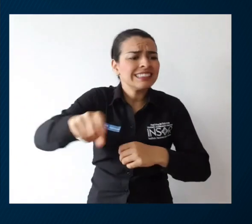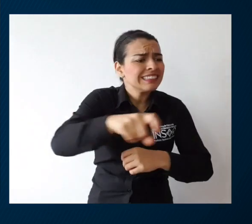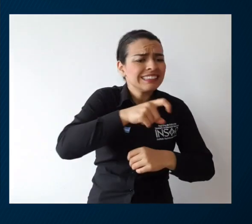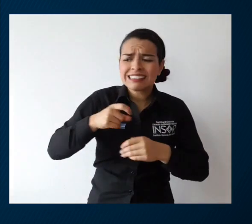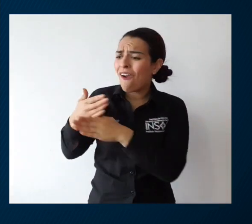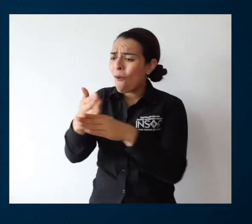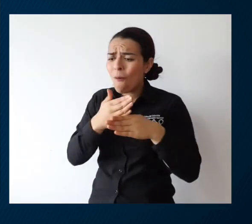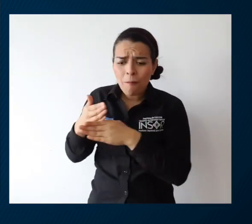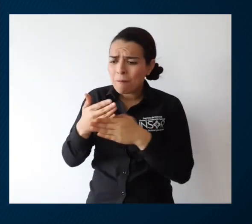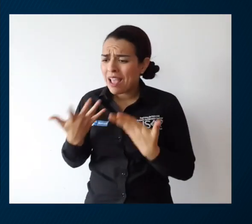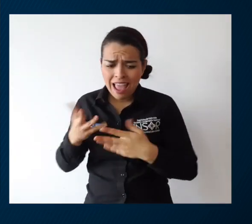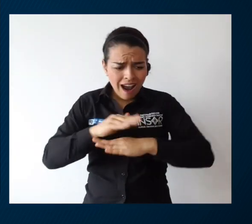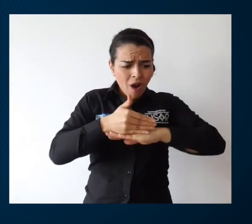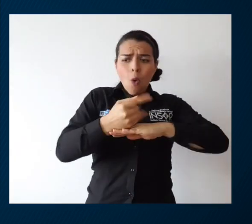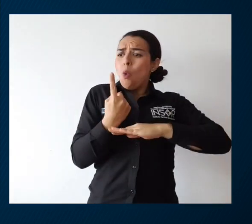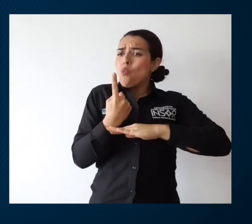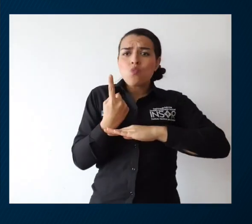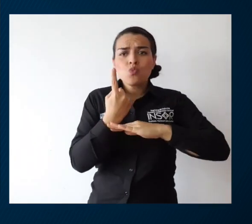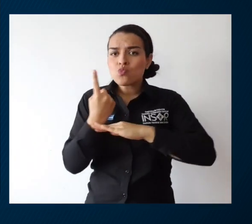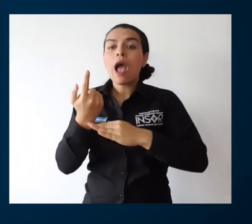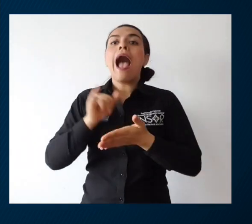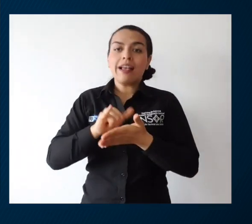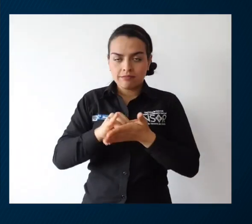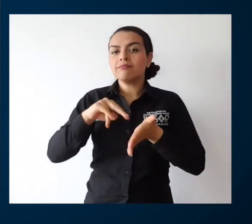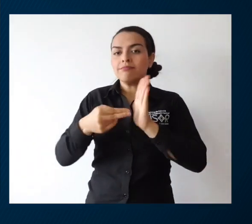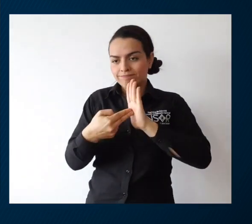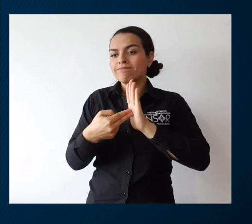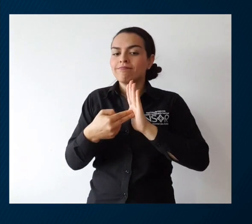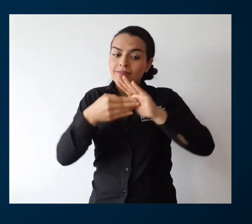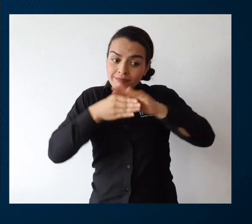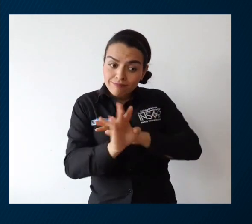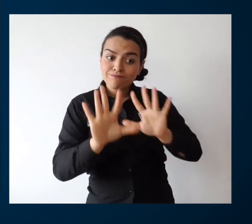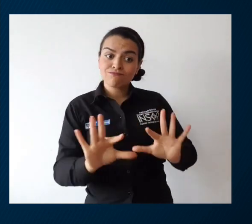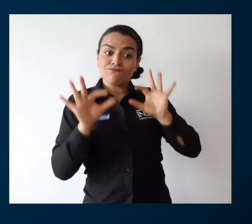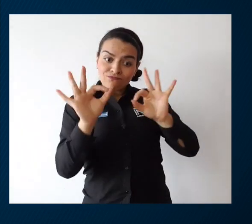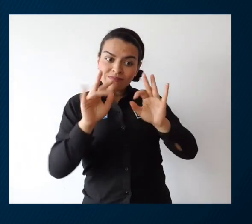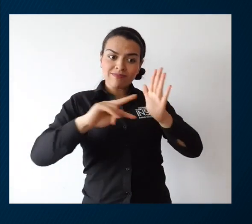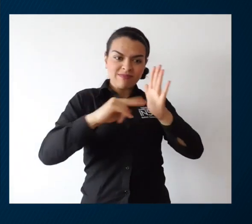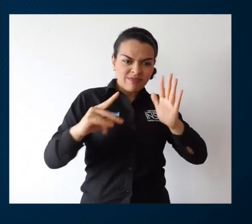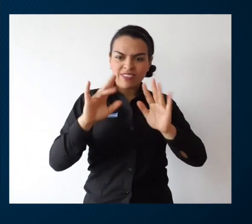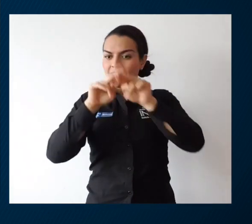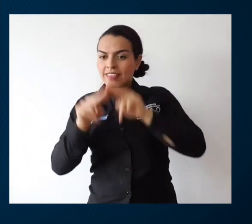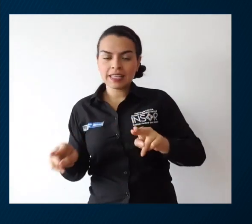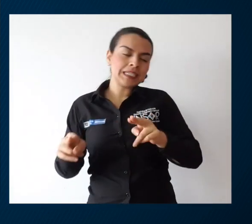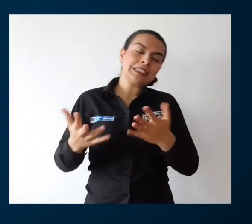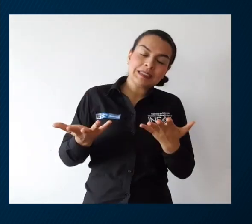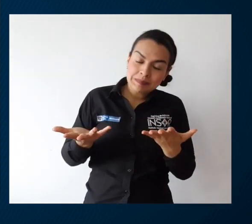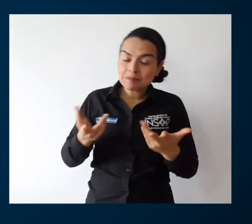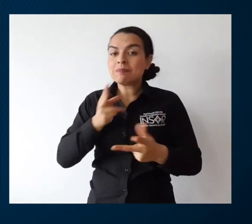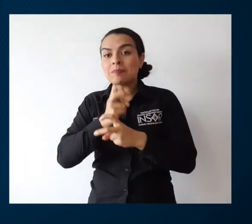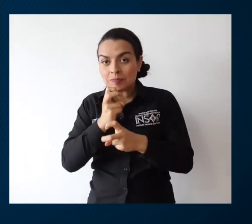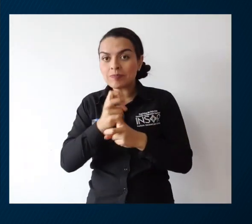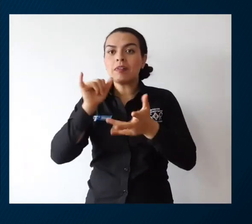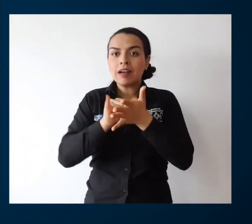que también tiene que trabajar, entonces el acceso a estas tecnologías y a internet pues es muy complejo.